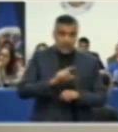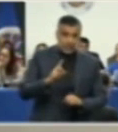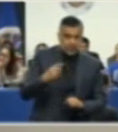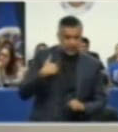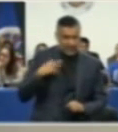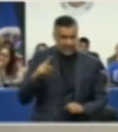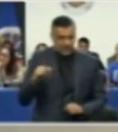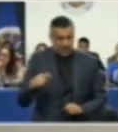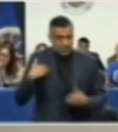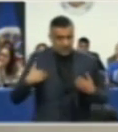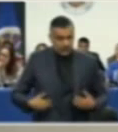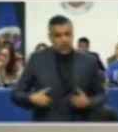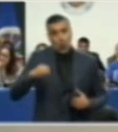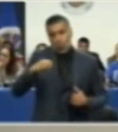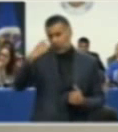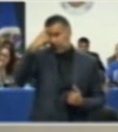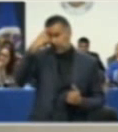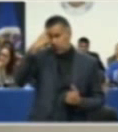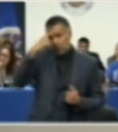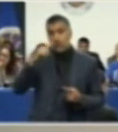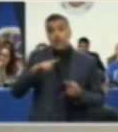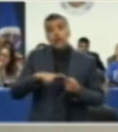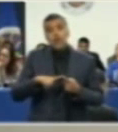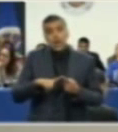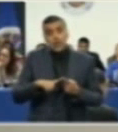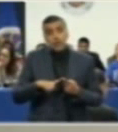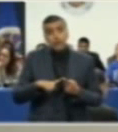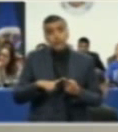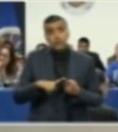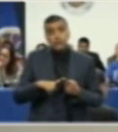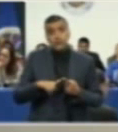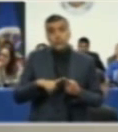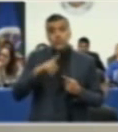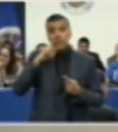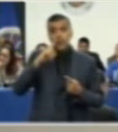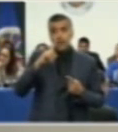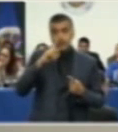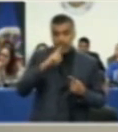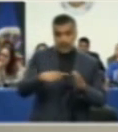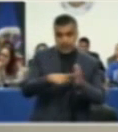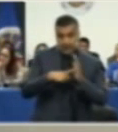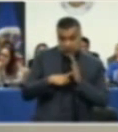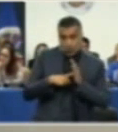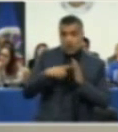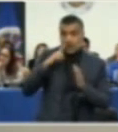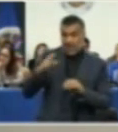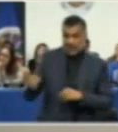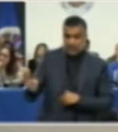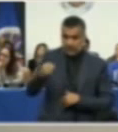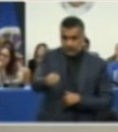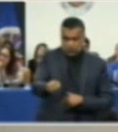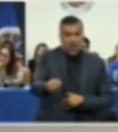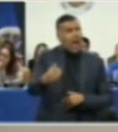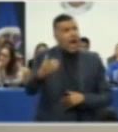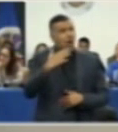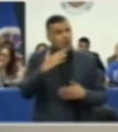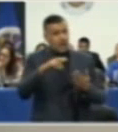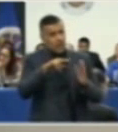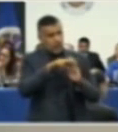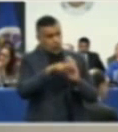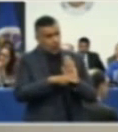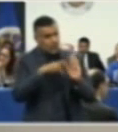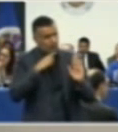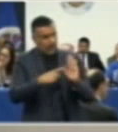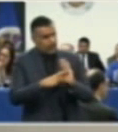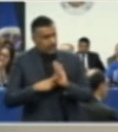es que tiene discapacidad física o intelectual, el ente previsional está exigiendo la interdicción, a pesar de que la norma no lo